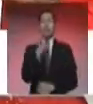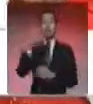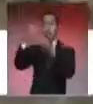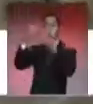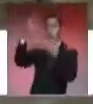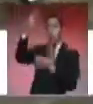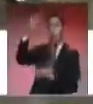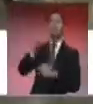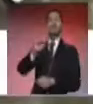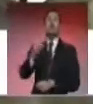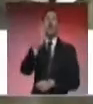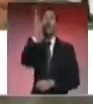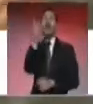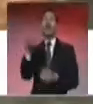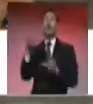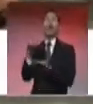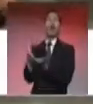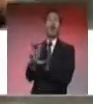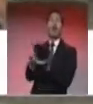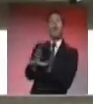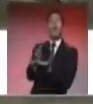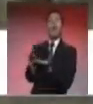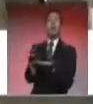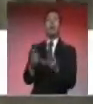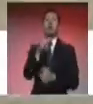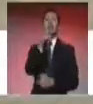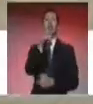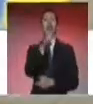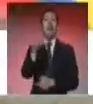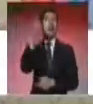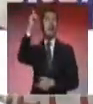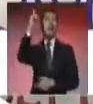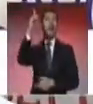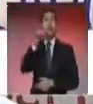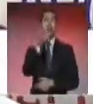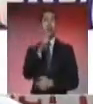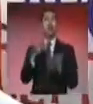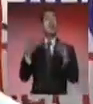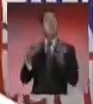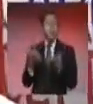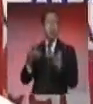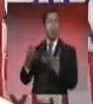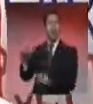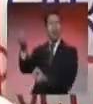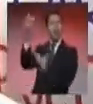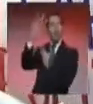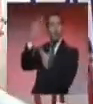intermediarios y que quieren saber cuáles son los pasos. ¡No soportar!